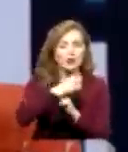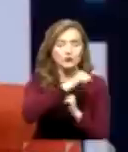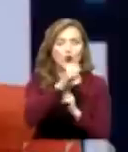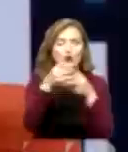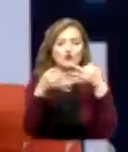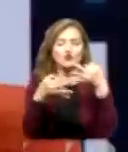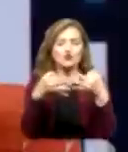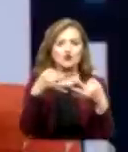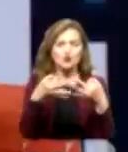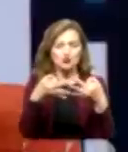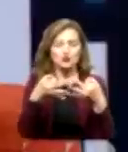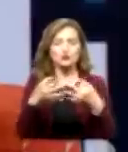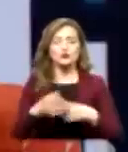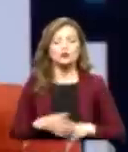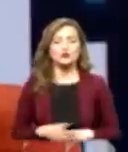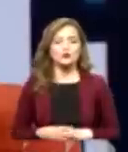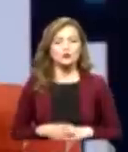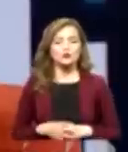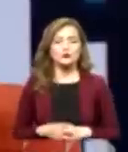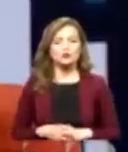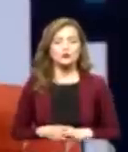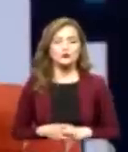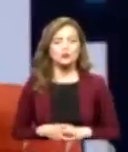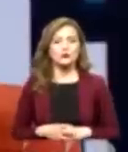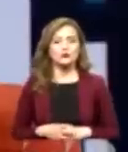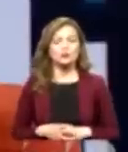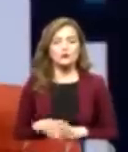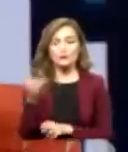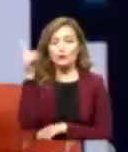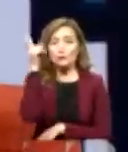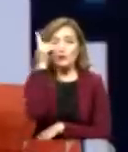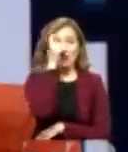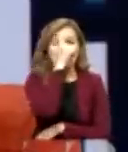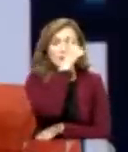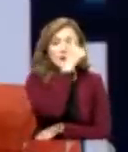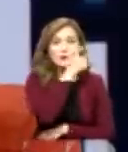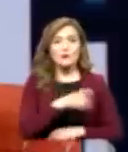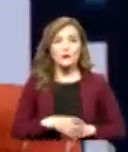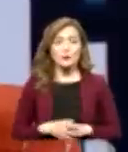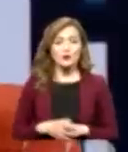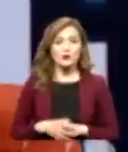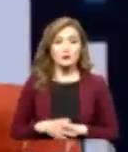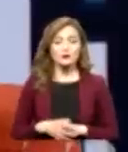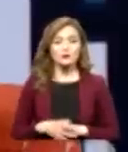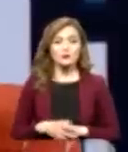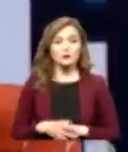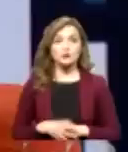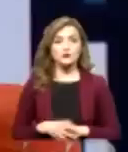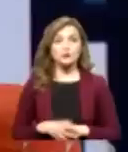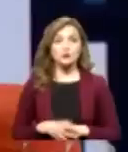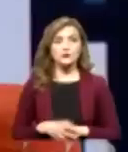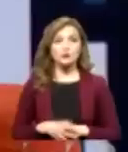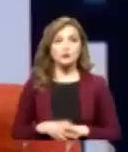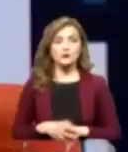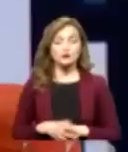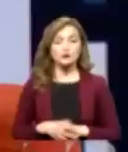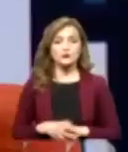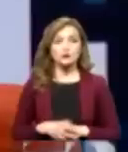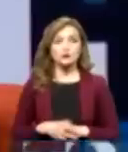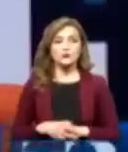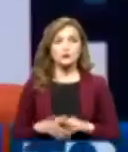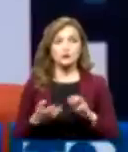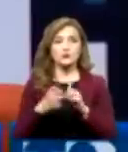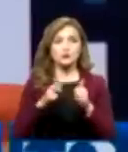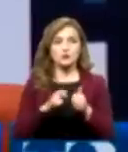justicia. Pero es difícil, hay instancias en las que te envuelven. Es